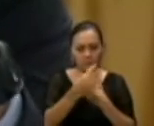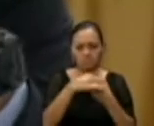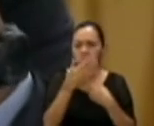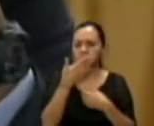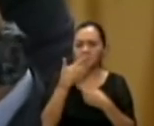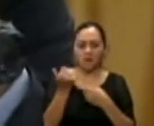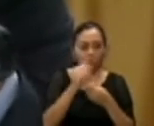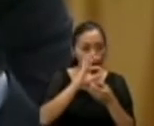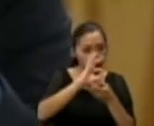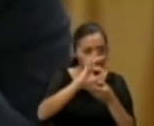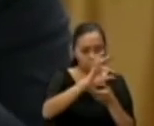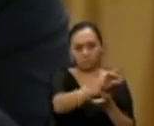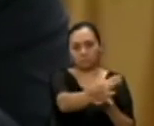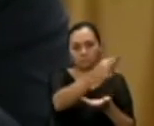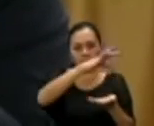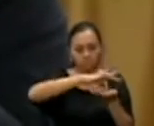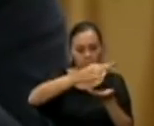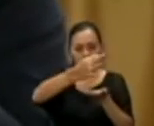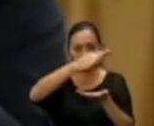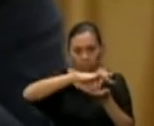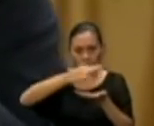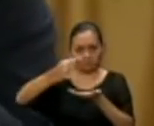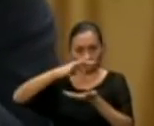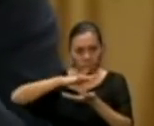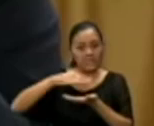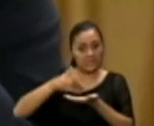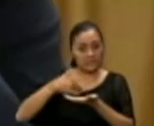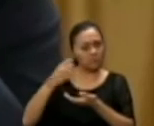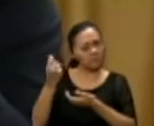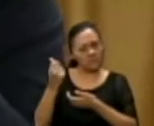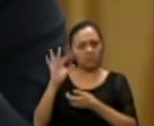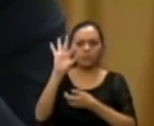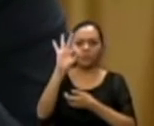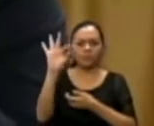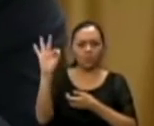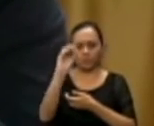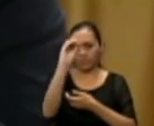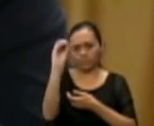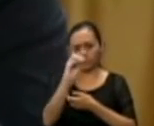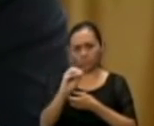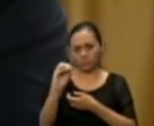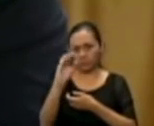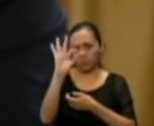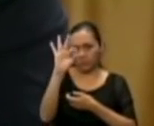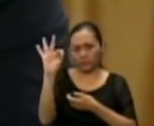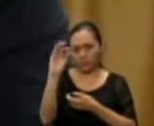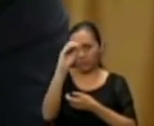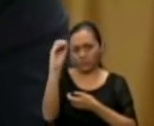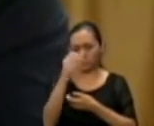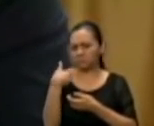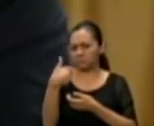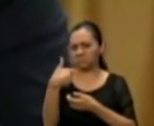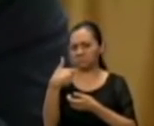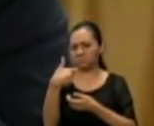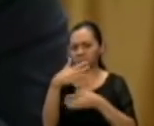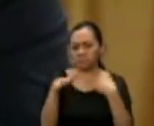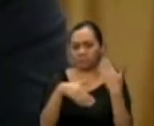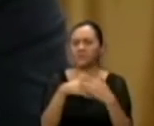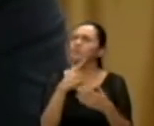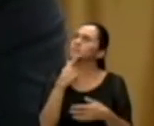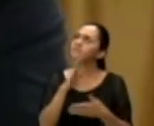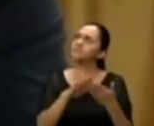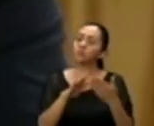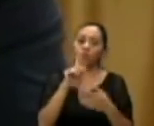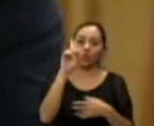sea estamos hablando del percentil 99 verdad es el 1% mejor gane el 1 por